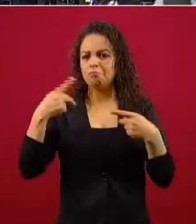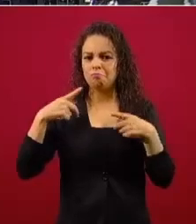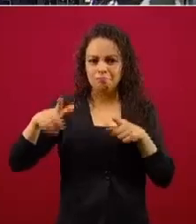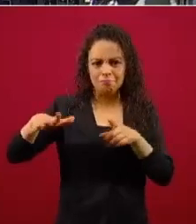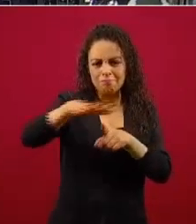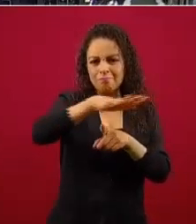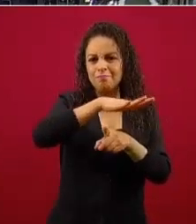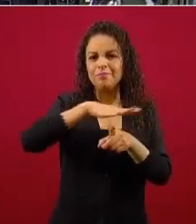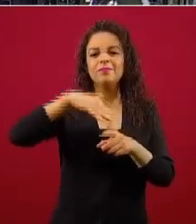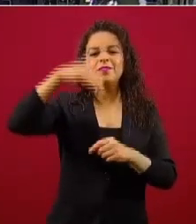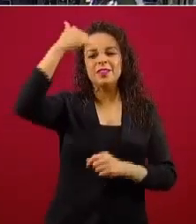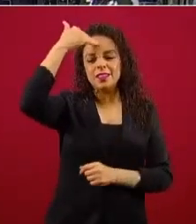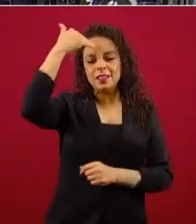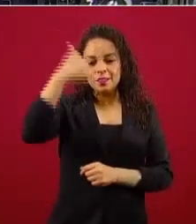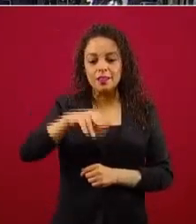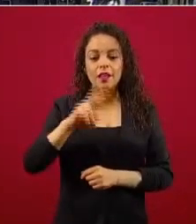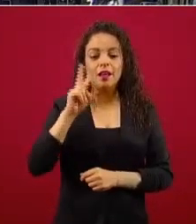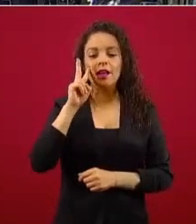lo que